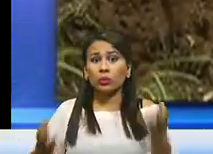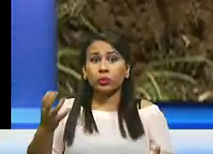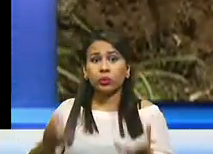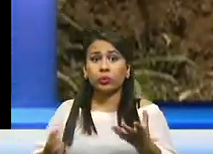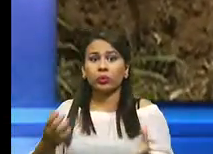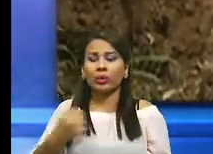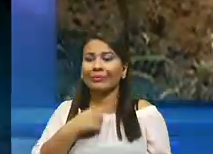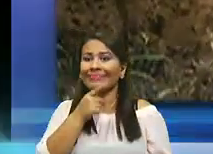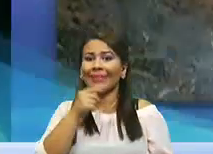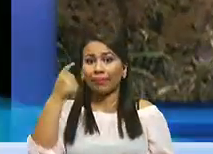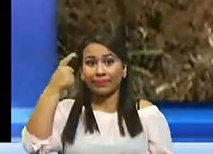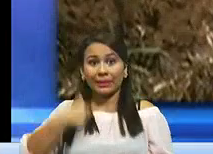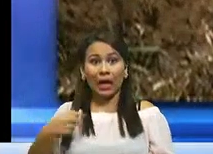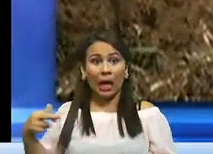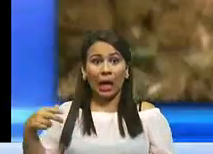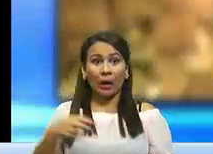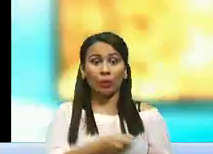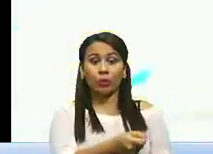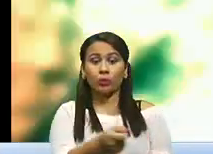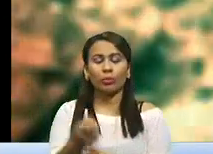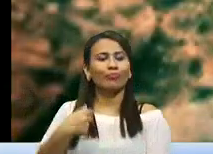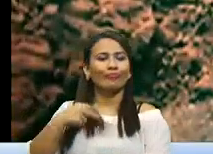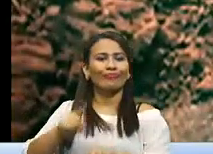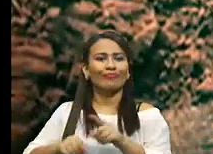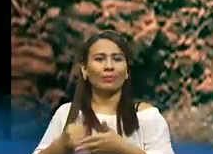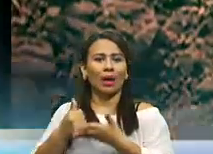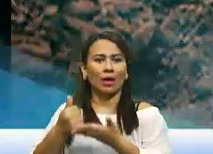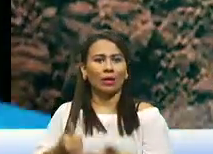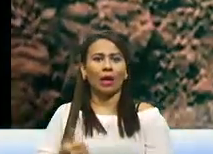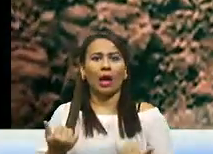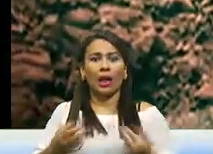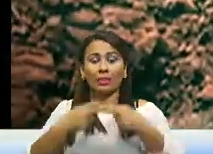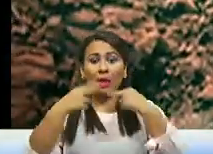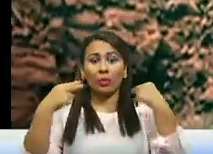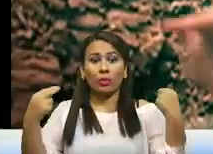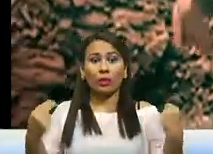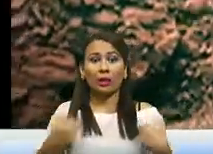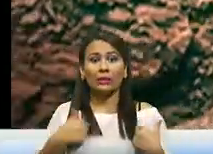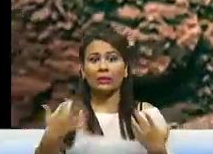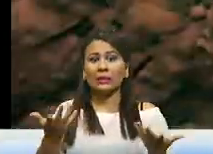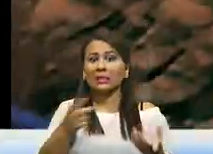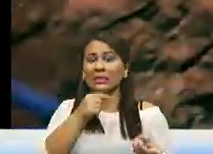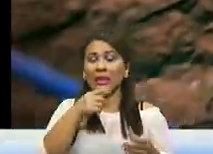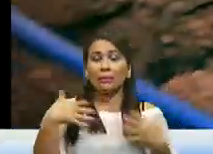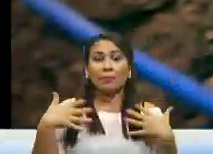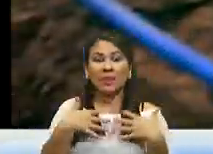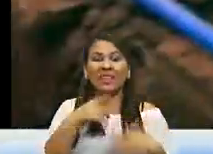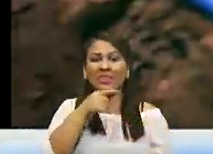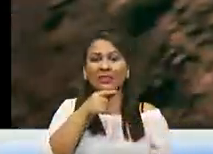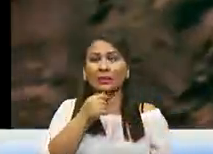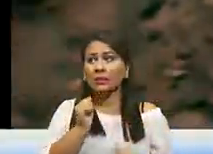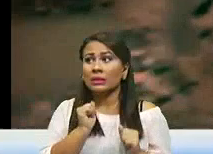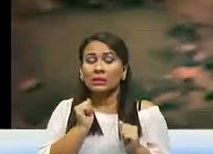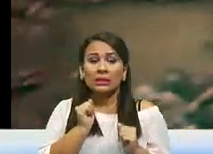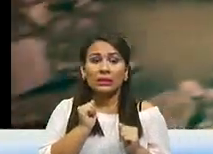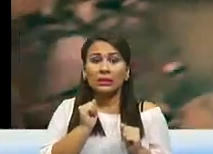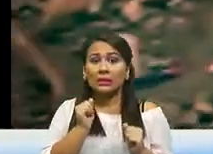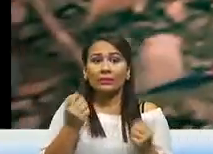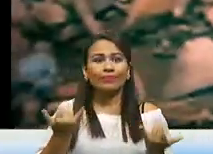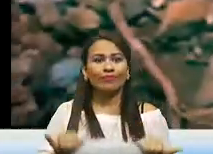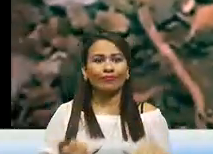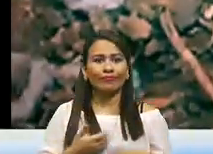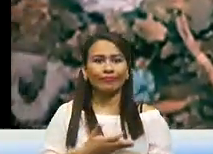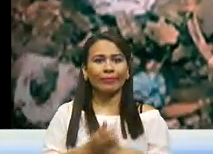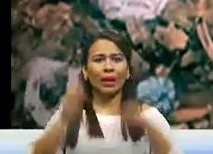un bombero, no puede pasar nadie a ayudarnos. Los naturales temores los tienen en un péndulo cotidiano, ahora que